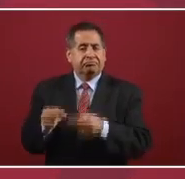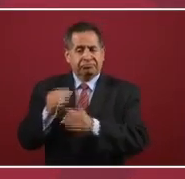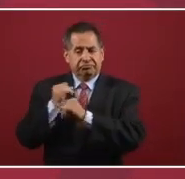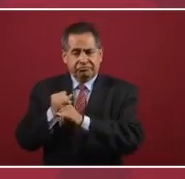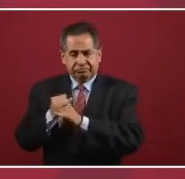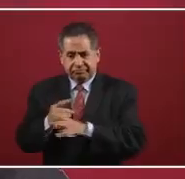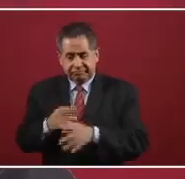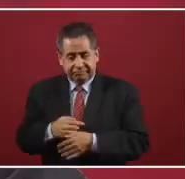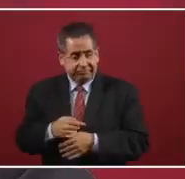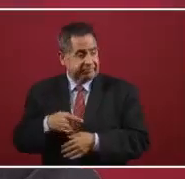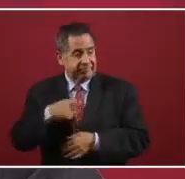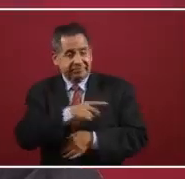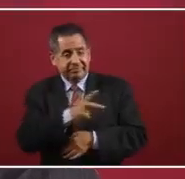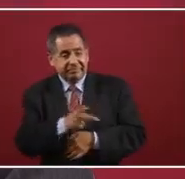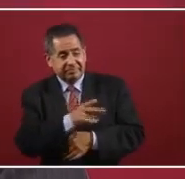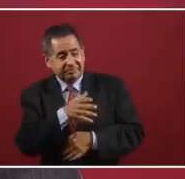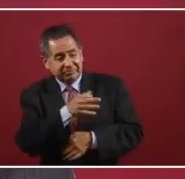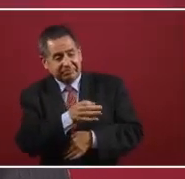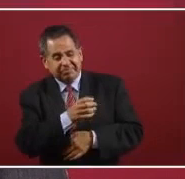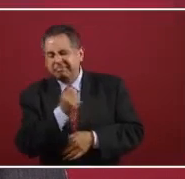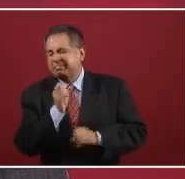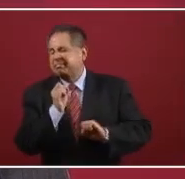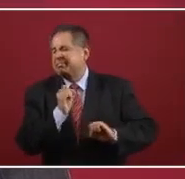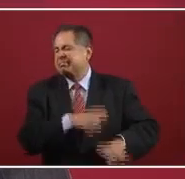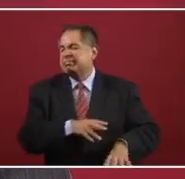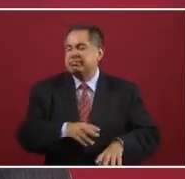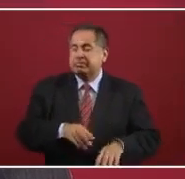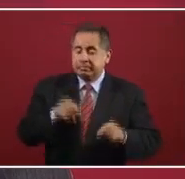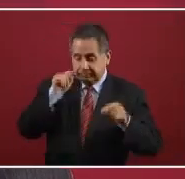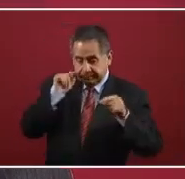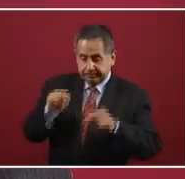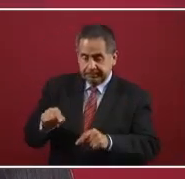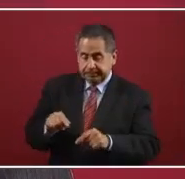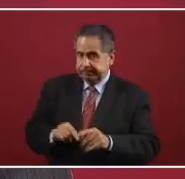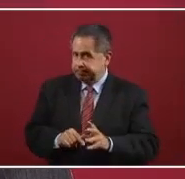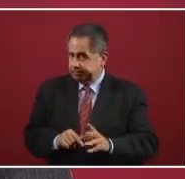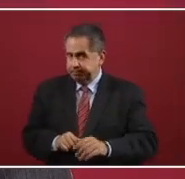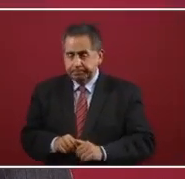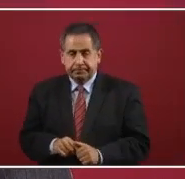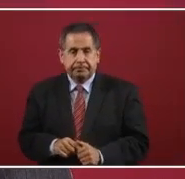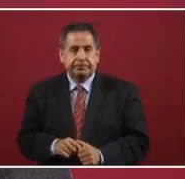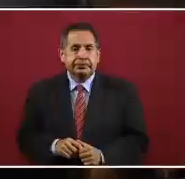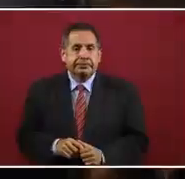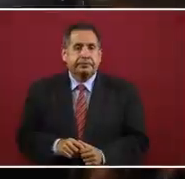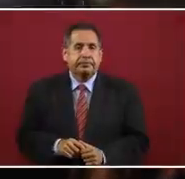y se abandonó el resto del país.